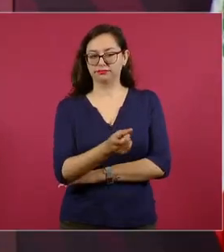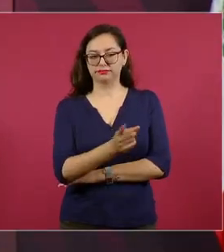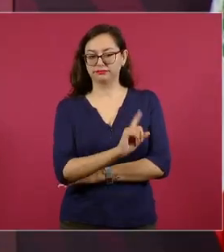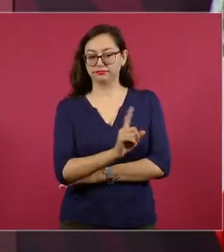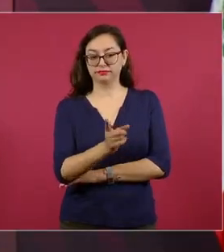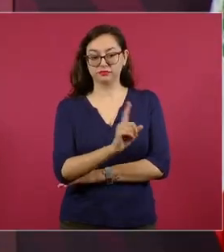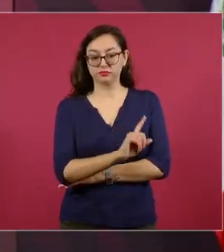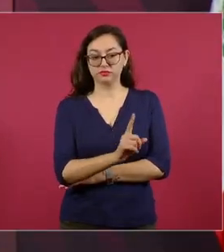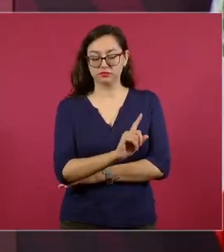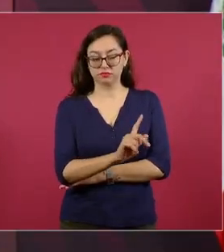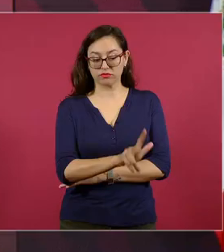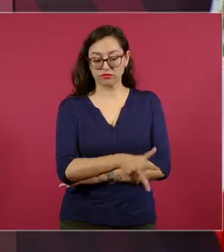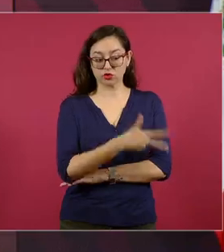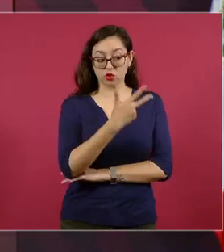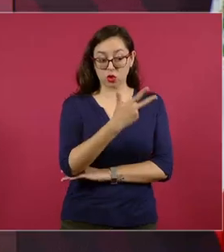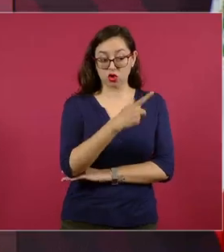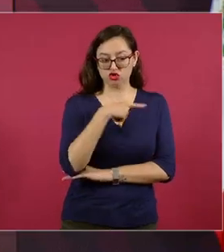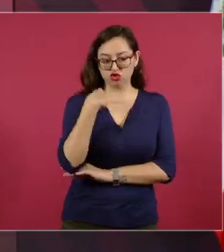pensar,